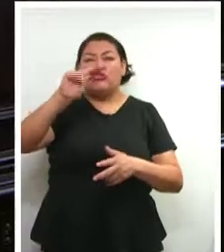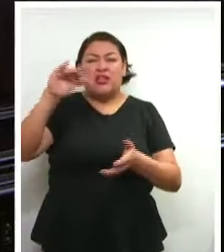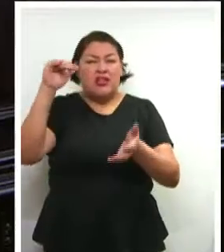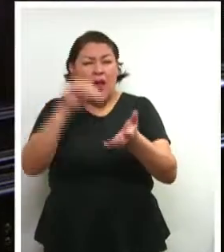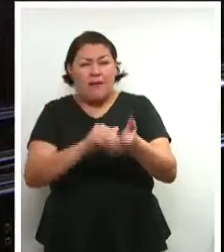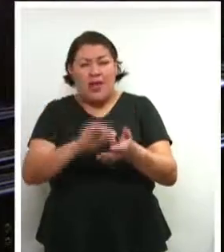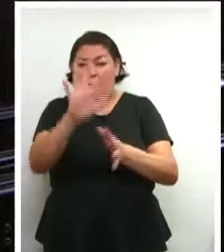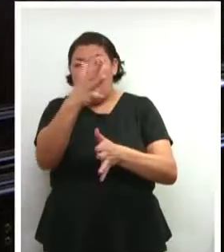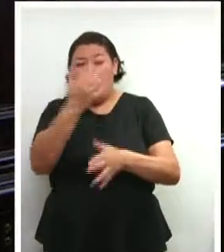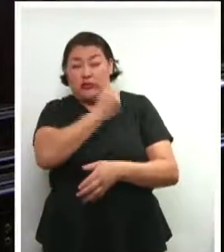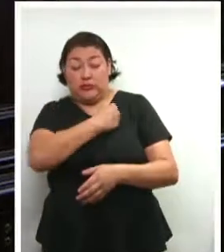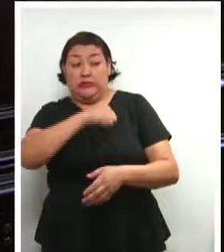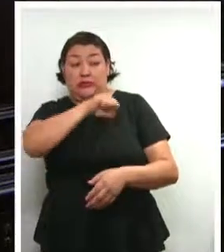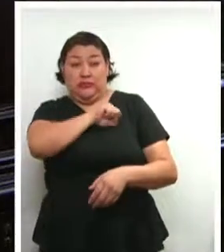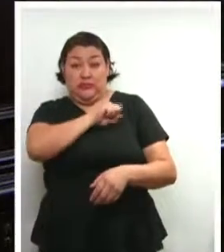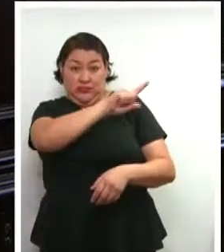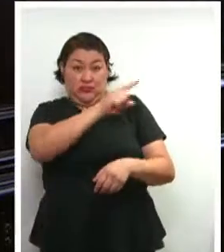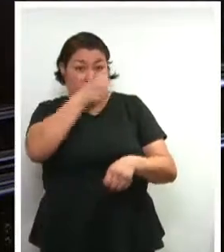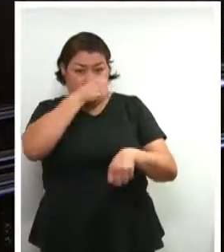el sector salud.